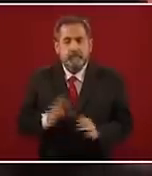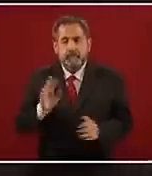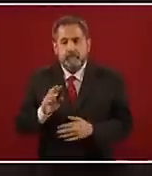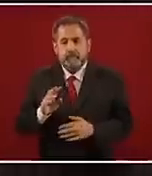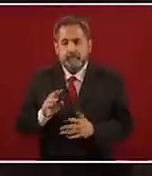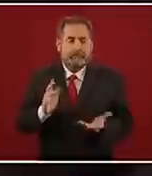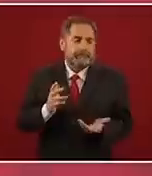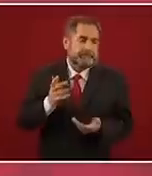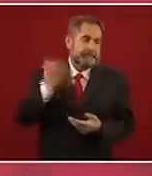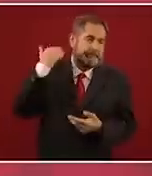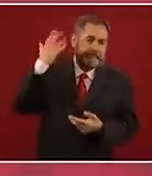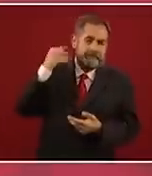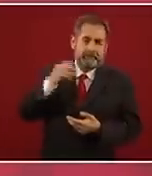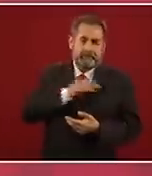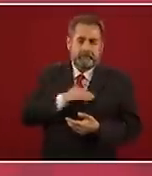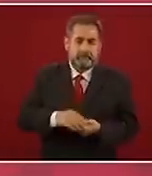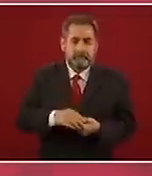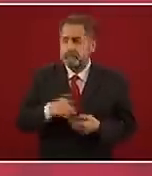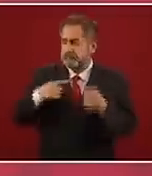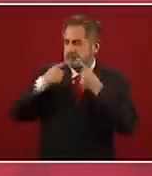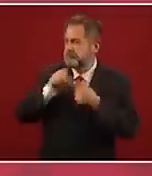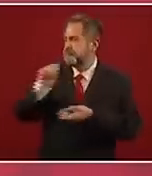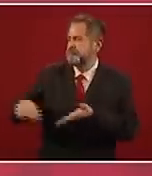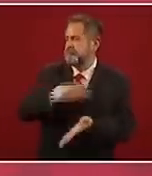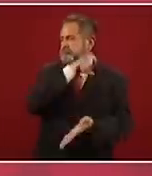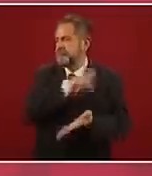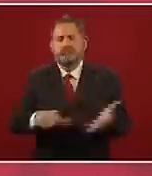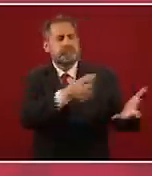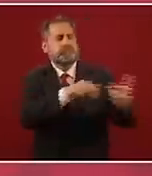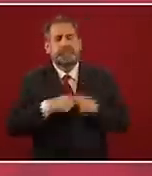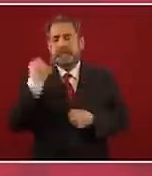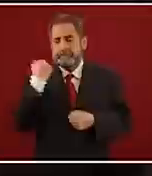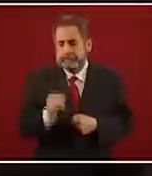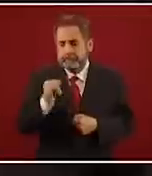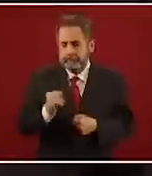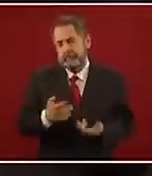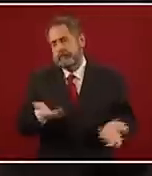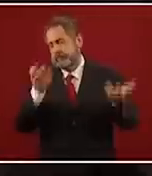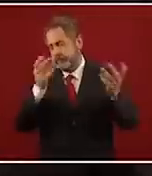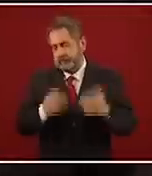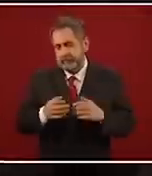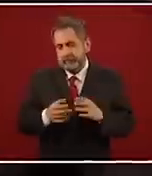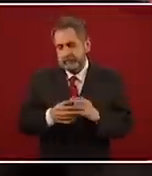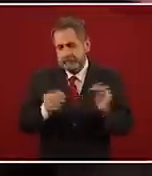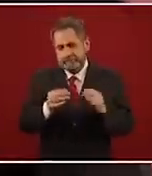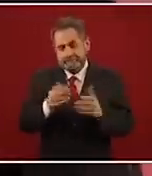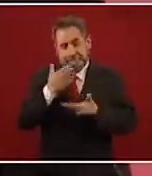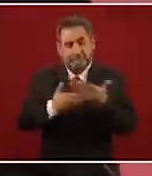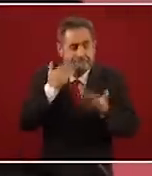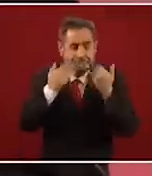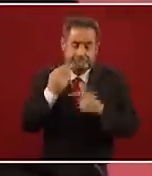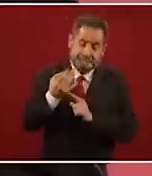pudieron resolver comprar este avión, que fue un absurdo, por decirlo